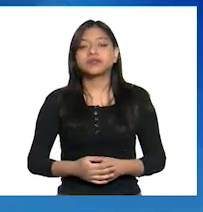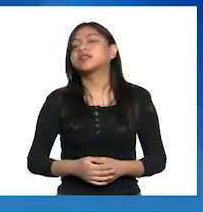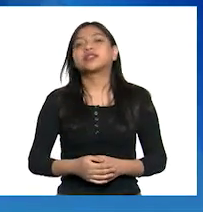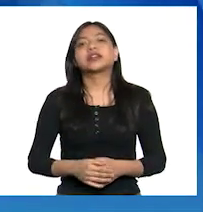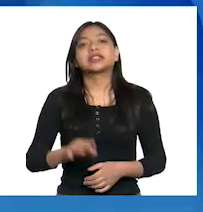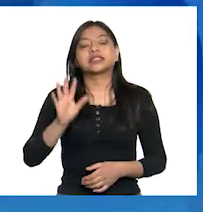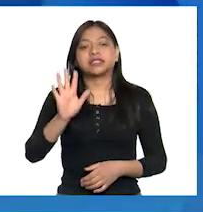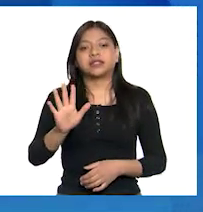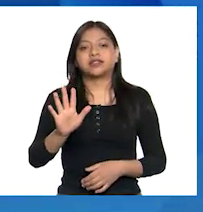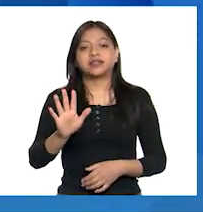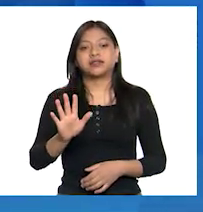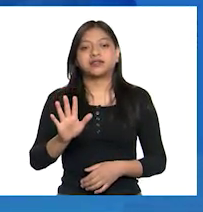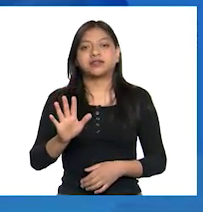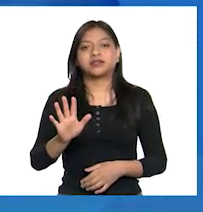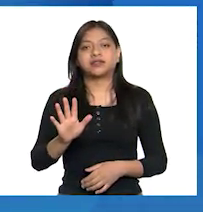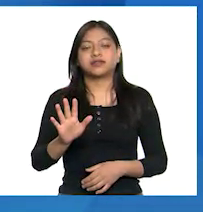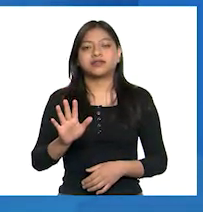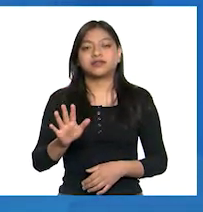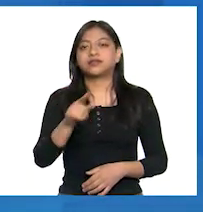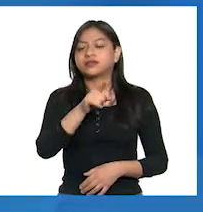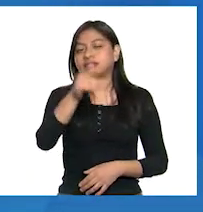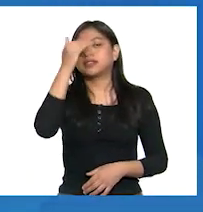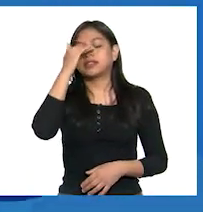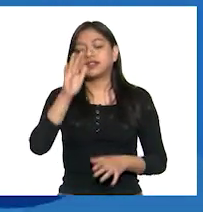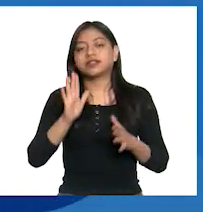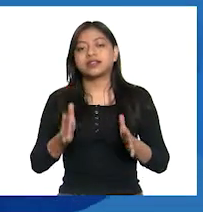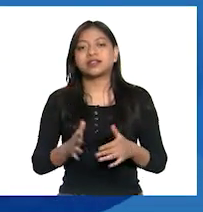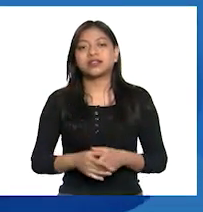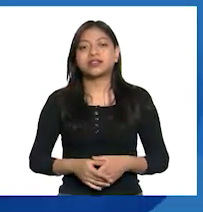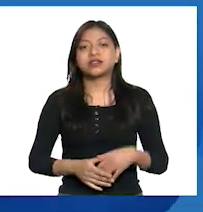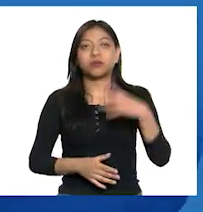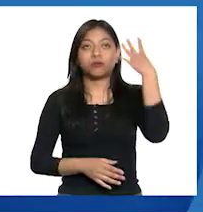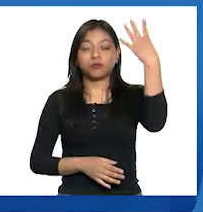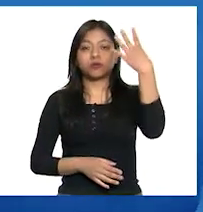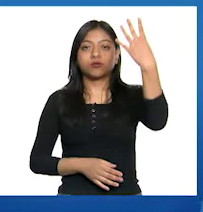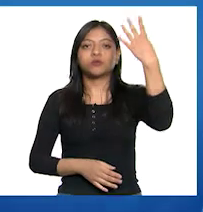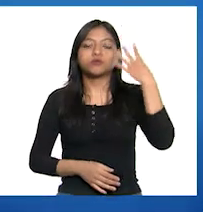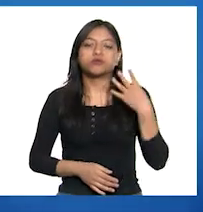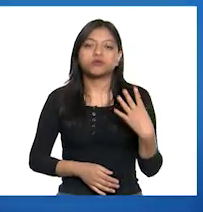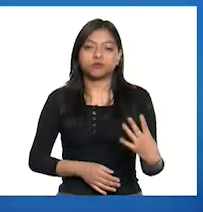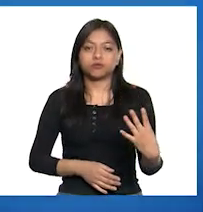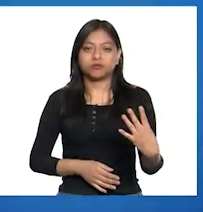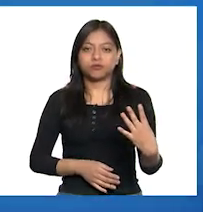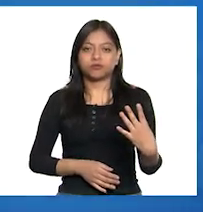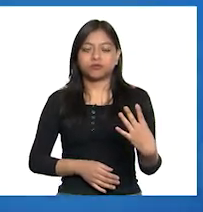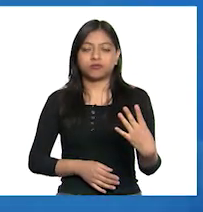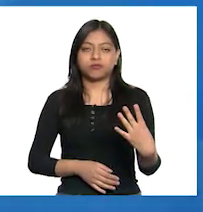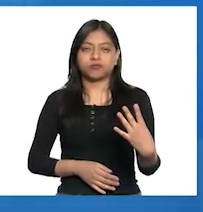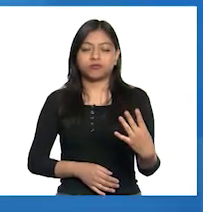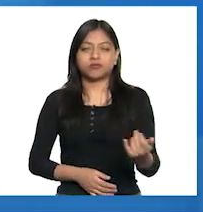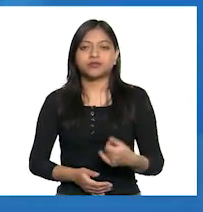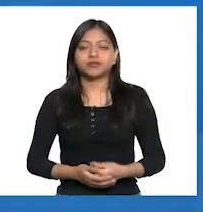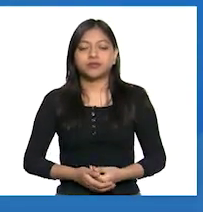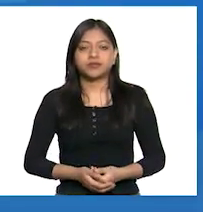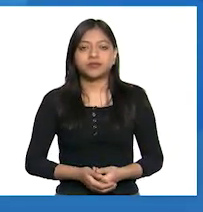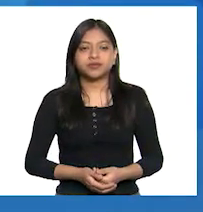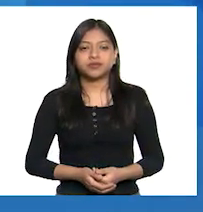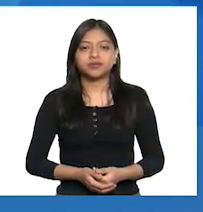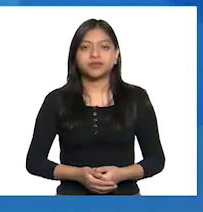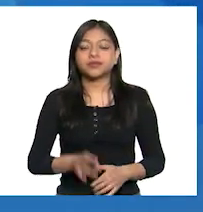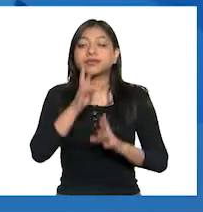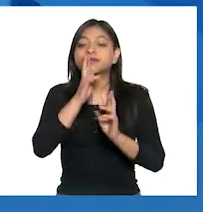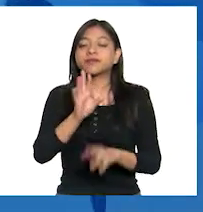5. 5. Y ya sabemos que en este caso se baja el 40, que es 4 decenas, y nos